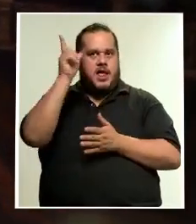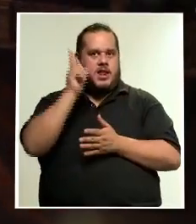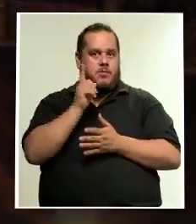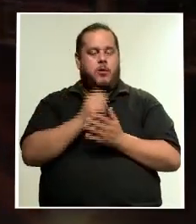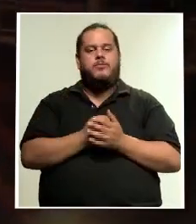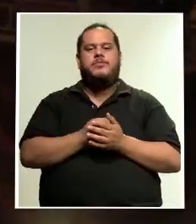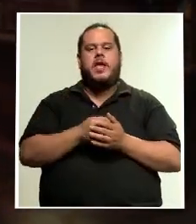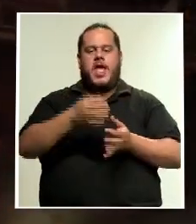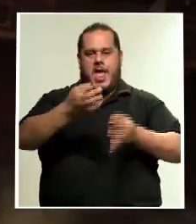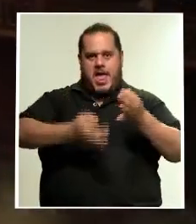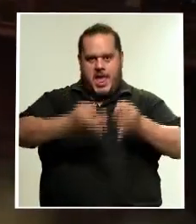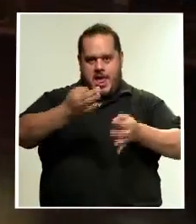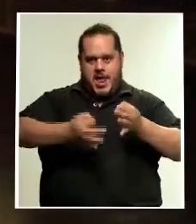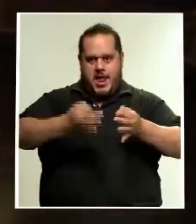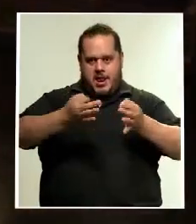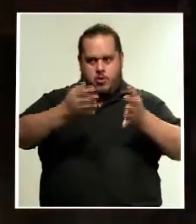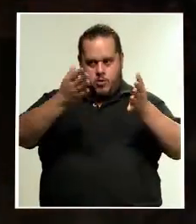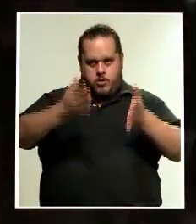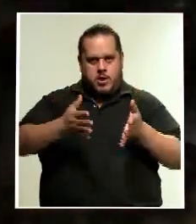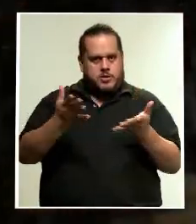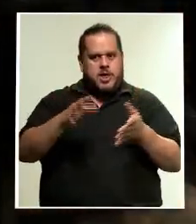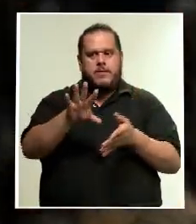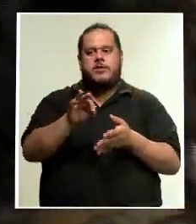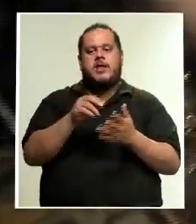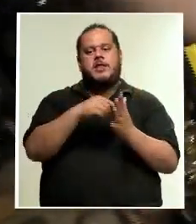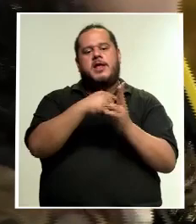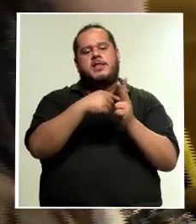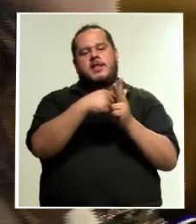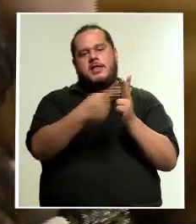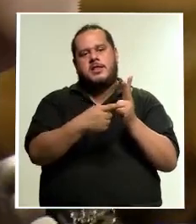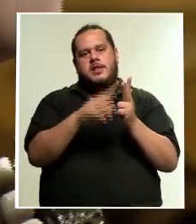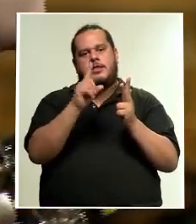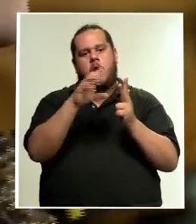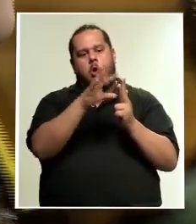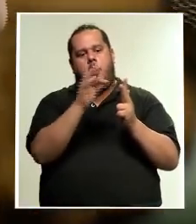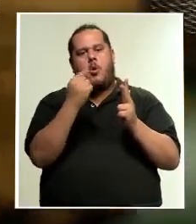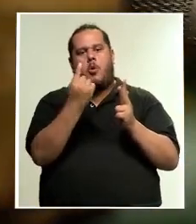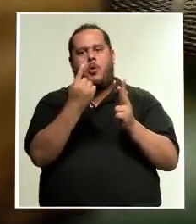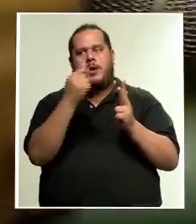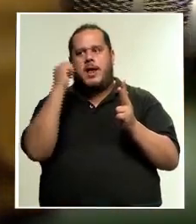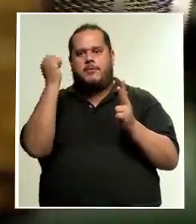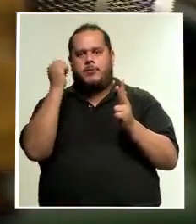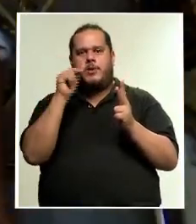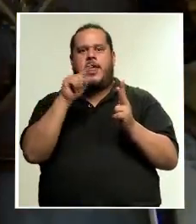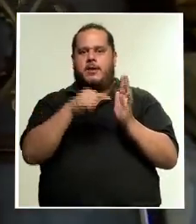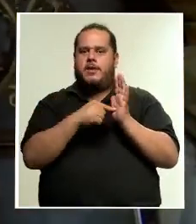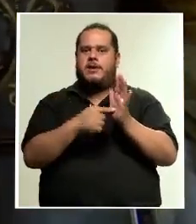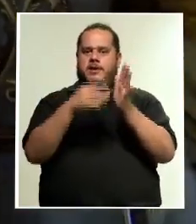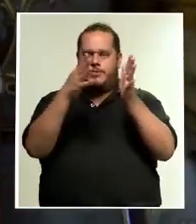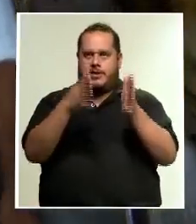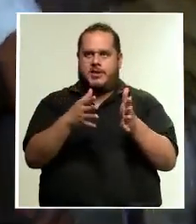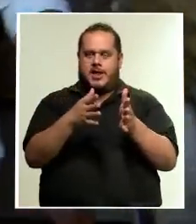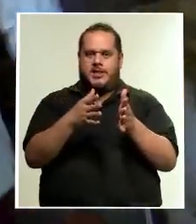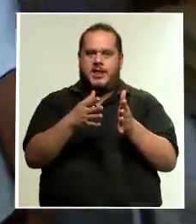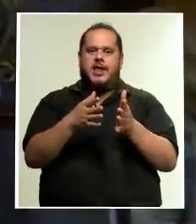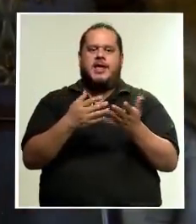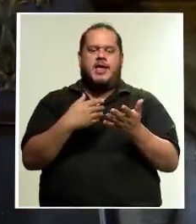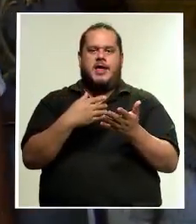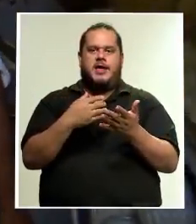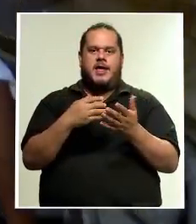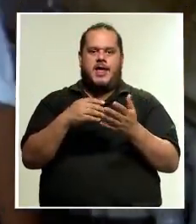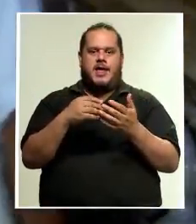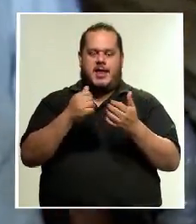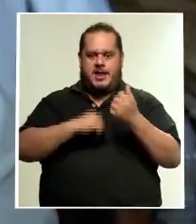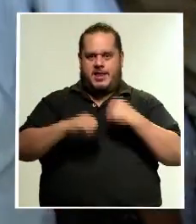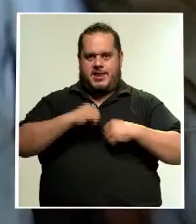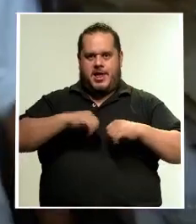jurado elegirá de esas tres presentaciones una por provincia. Y ese será el representante que estará en la gala final el